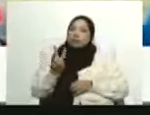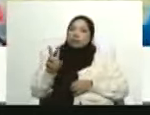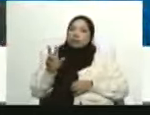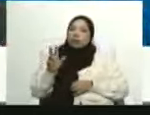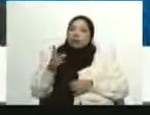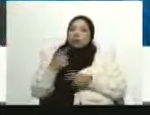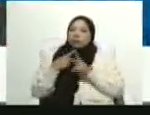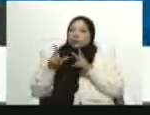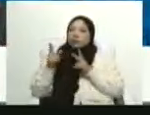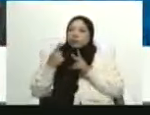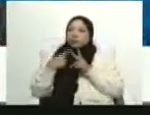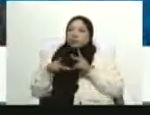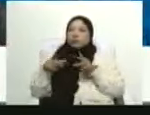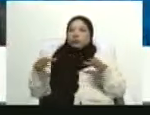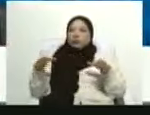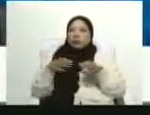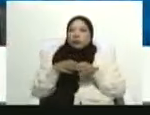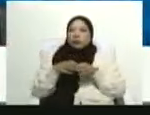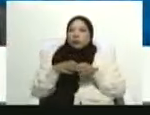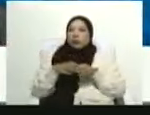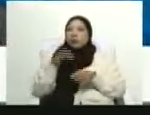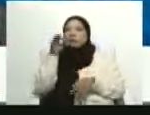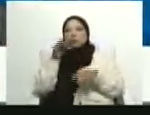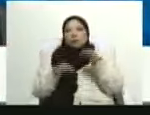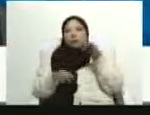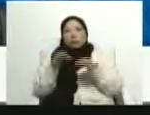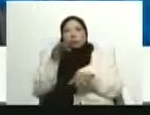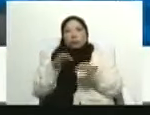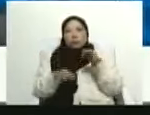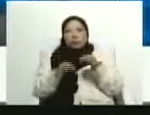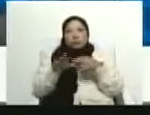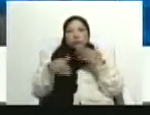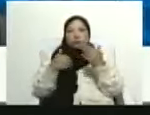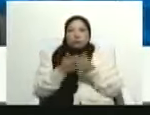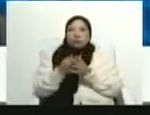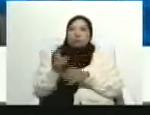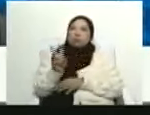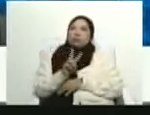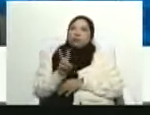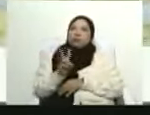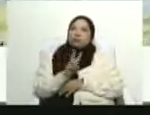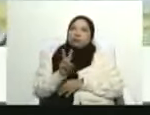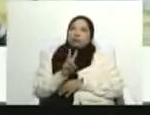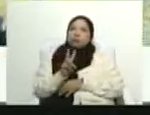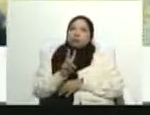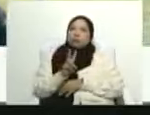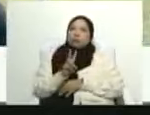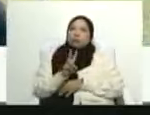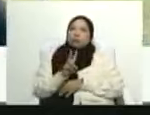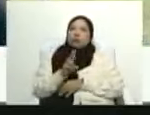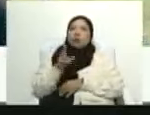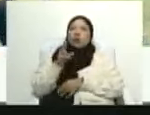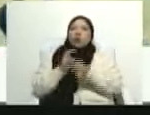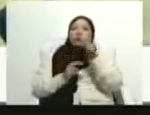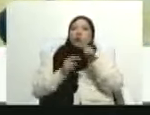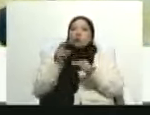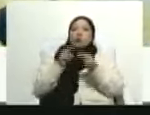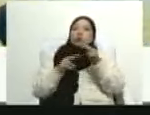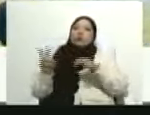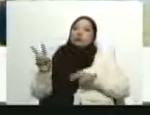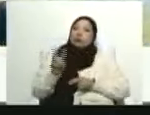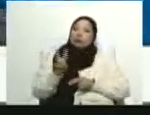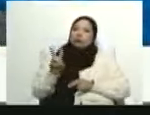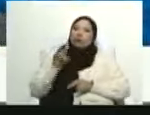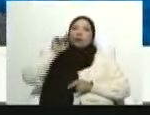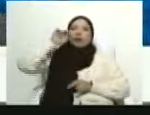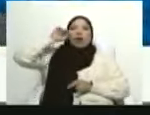Deboe, un conjunto de juristas que llevan la causa de Venezuela, el caso que se ha tratado de construir contra Venezuela.